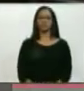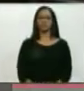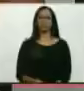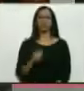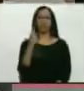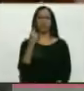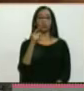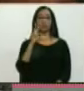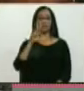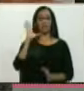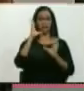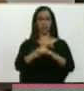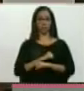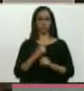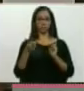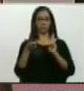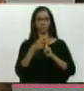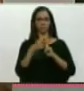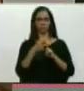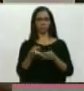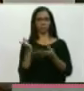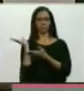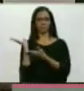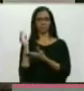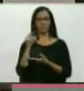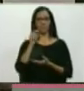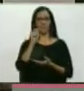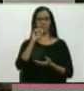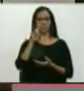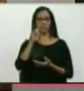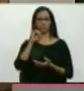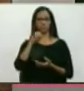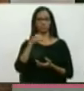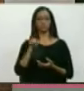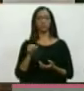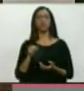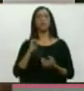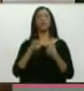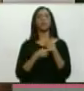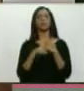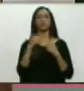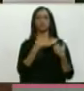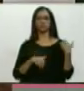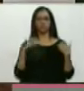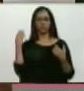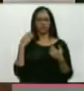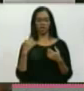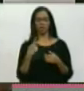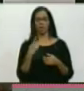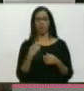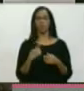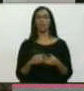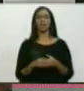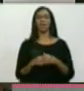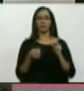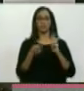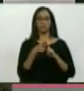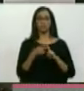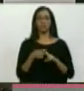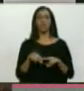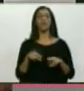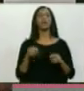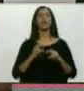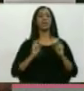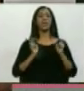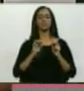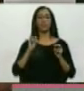11 y 3 de la noche, ¿cómo la etiqueta ahí? Pónchela ahí, la tusa de Guaidó y Duque es la primera etiqueta o es una de las etiquetas. Y el caso Merlano